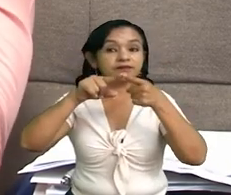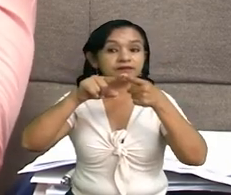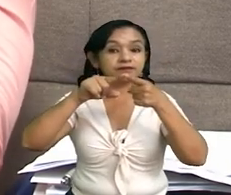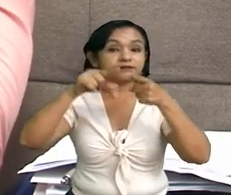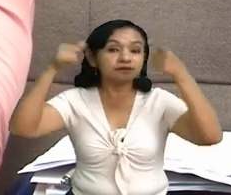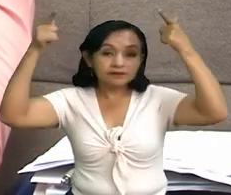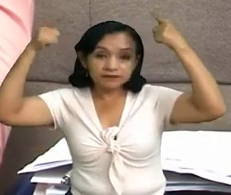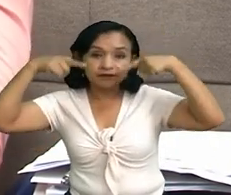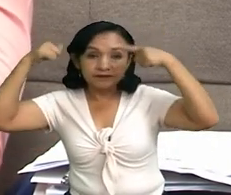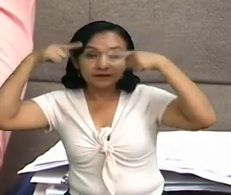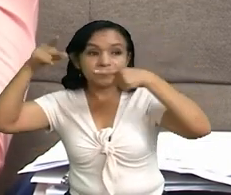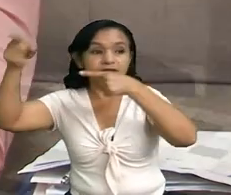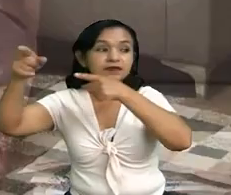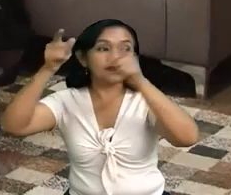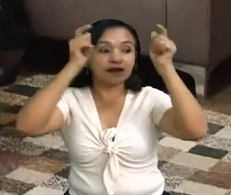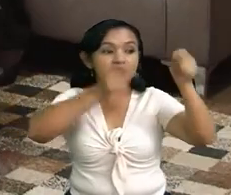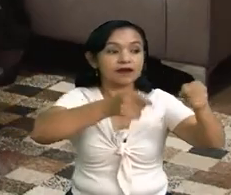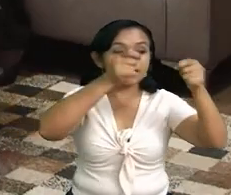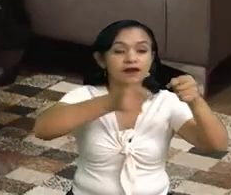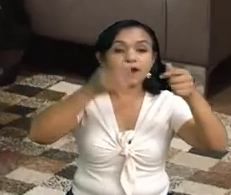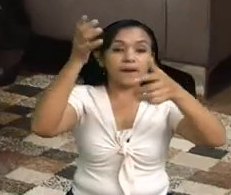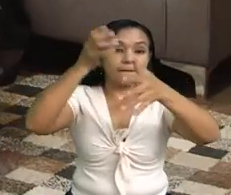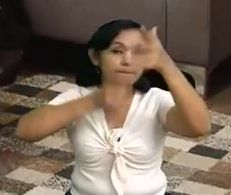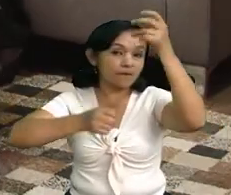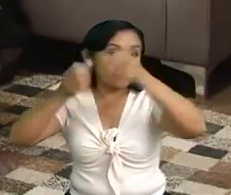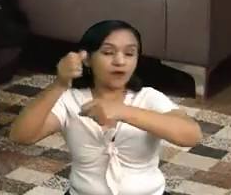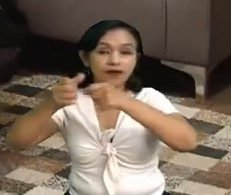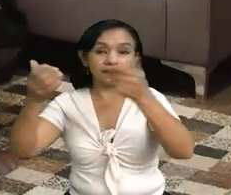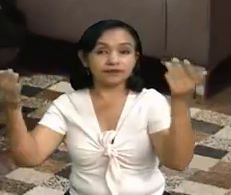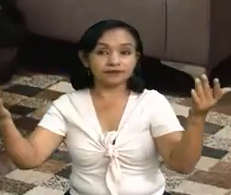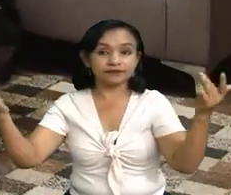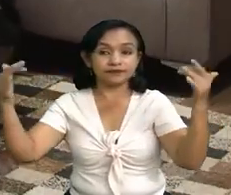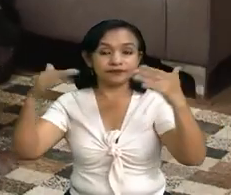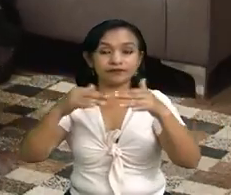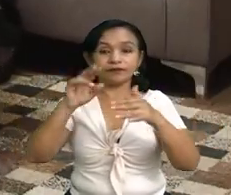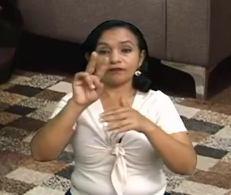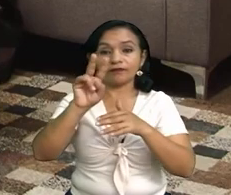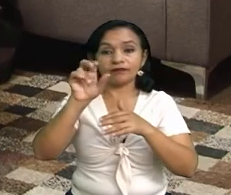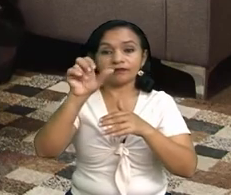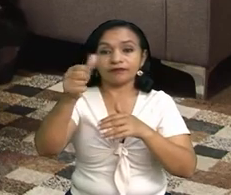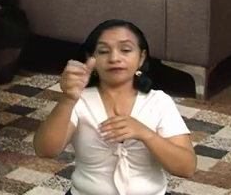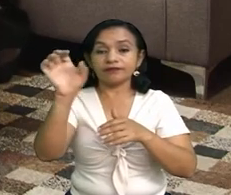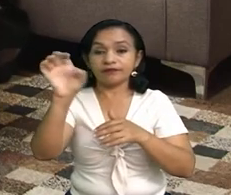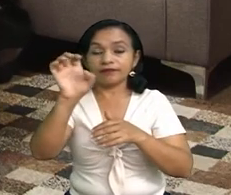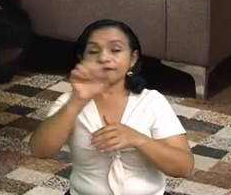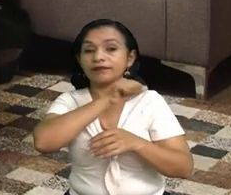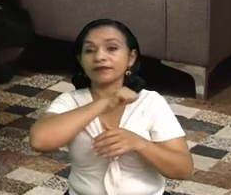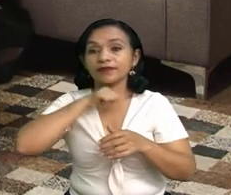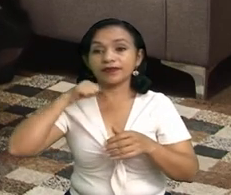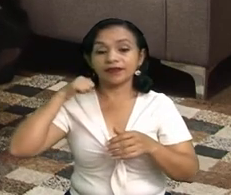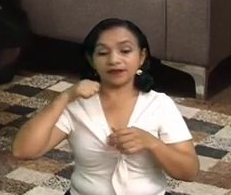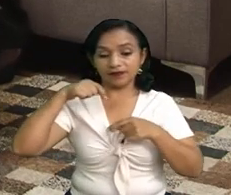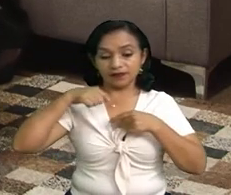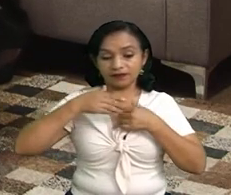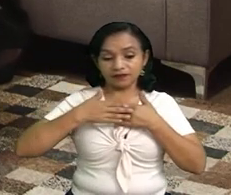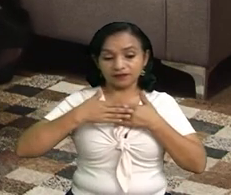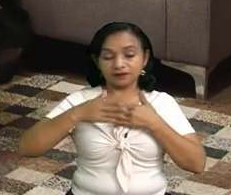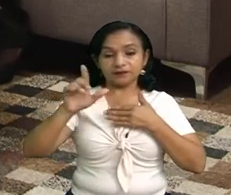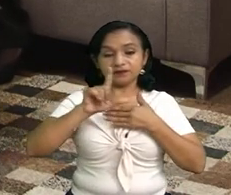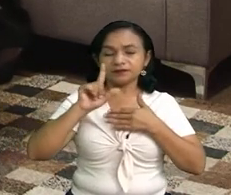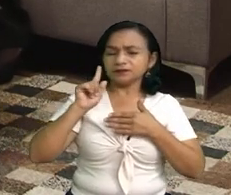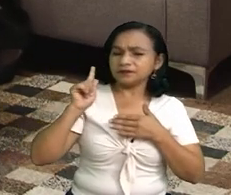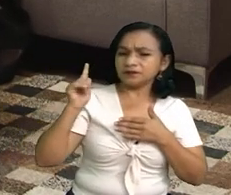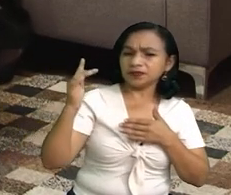de Masaya. ¿Esos de no Granada, van a estar hasta el 26 de enero? No, es que el 26 de enero es el examen. Okay, pero ahorita ese es para la prematrícula para